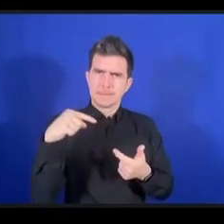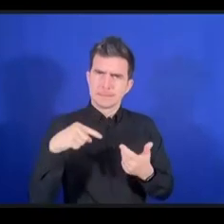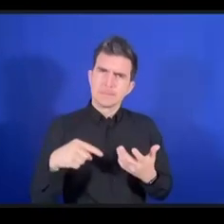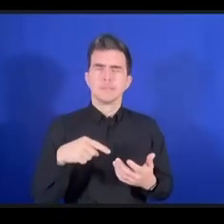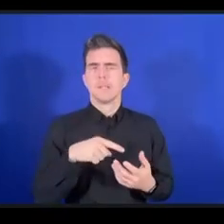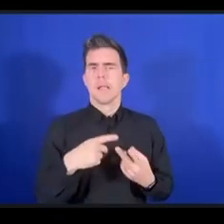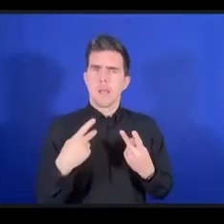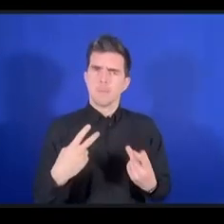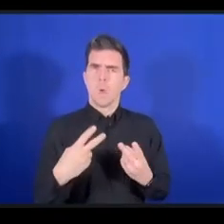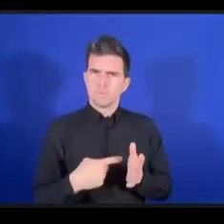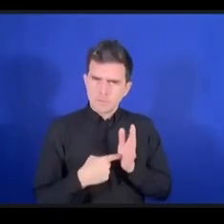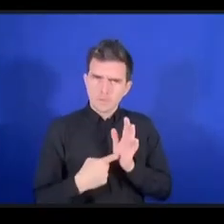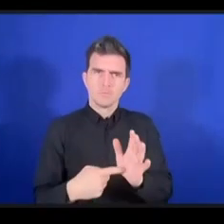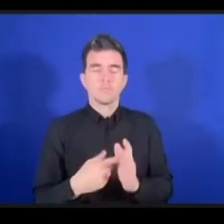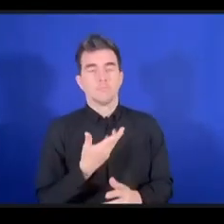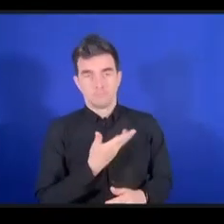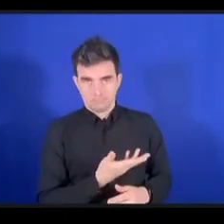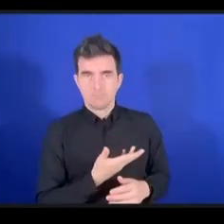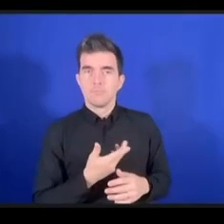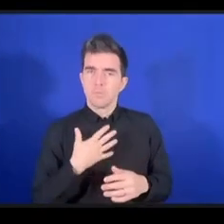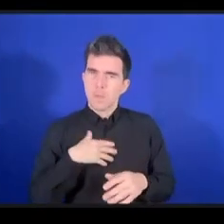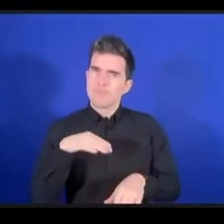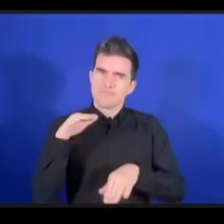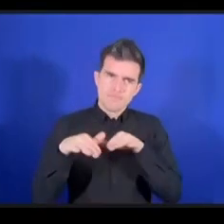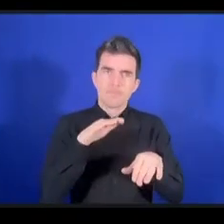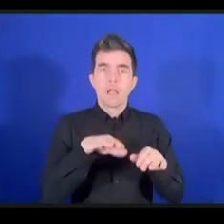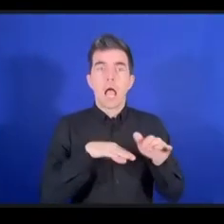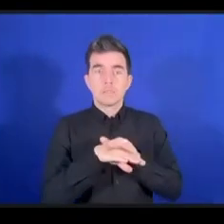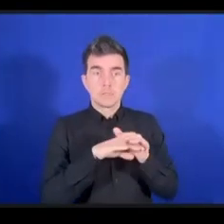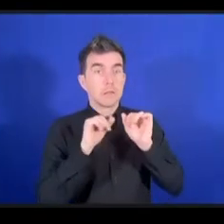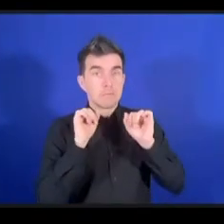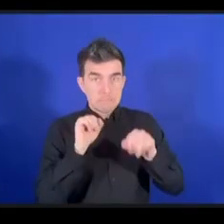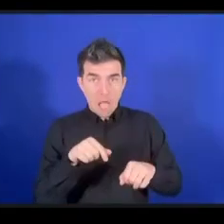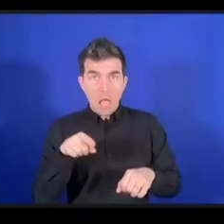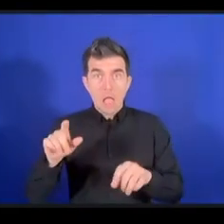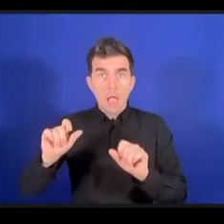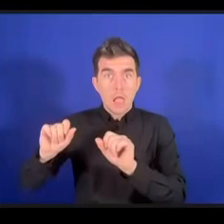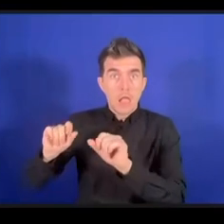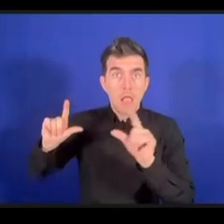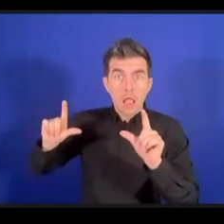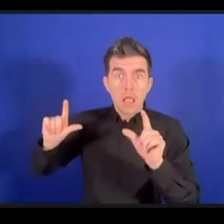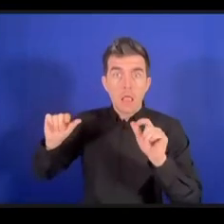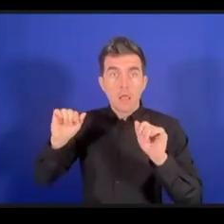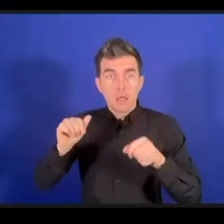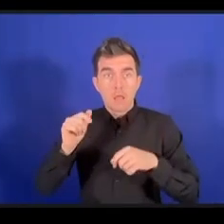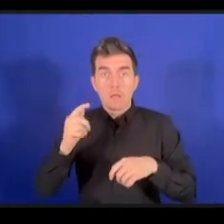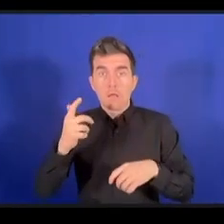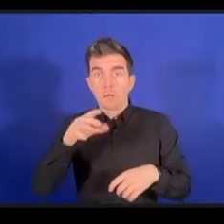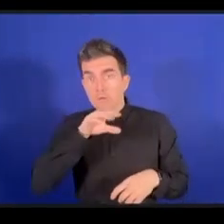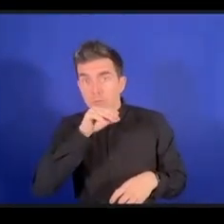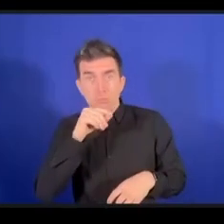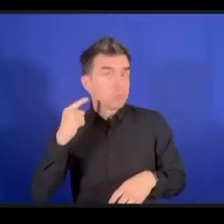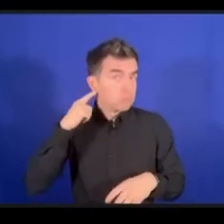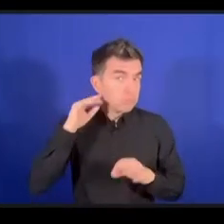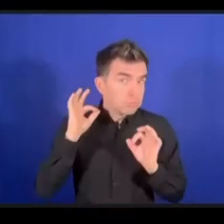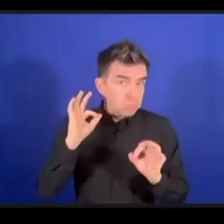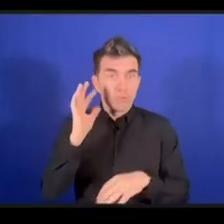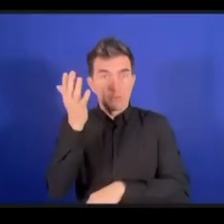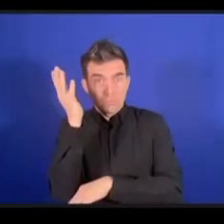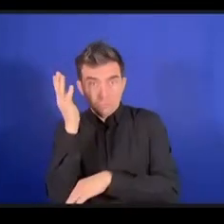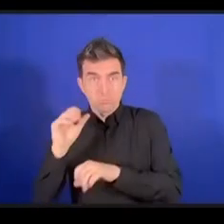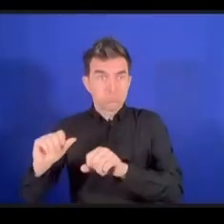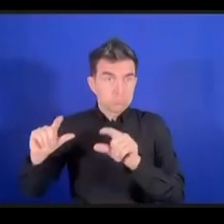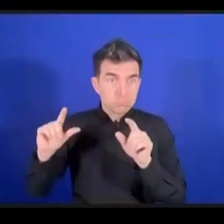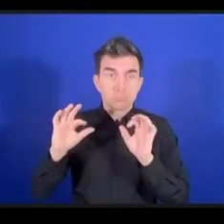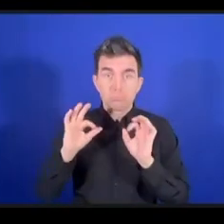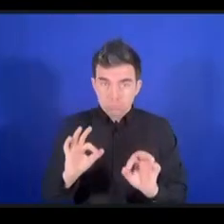podemos ver en pantalla y ver si lo podemos oír Alejandro nos oyes sí lo